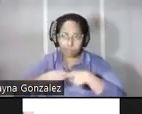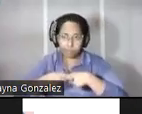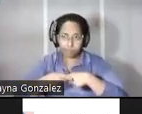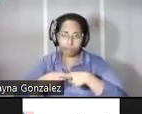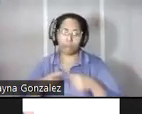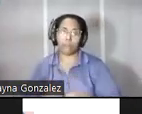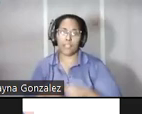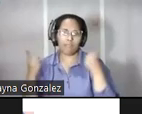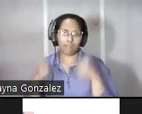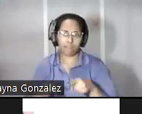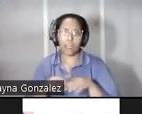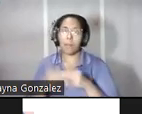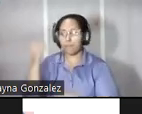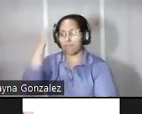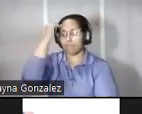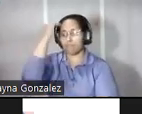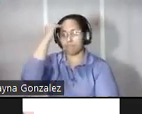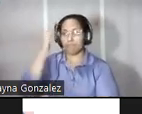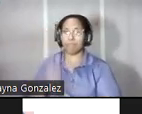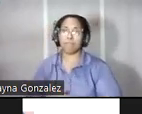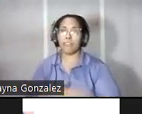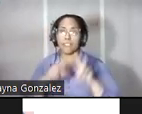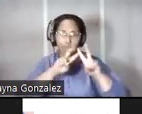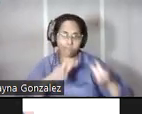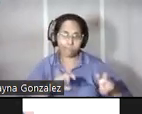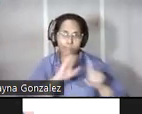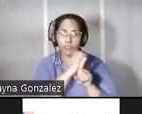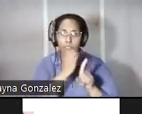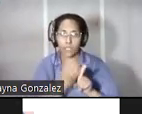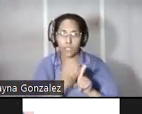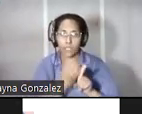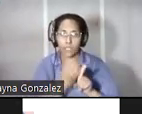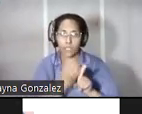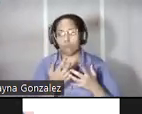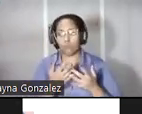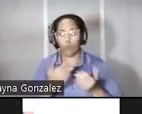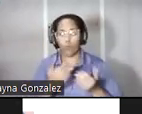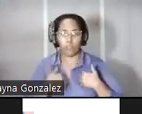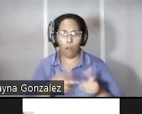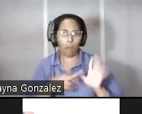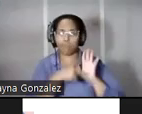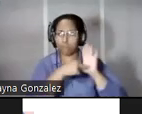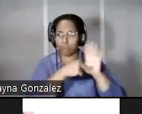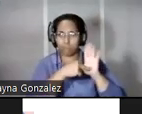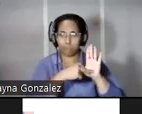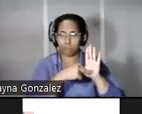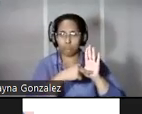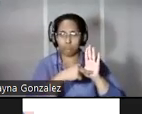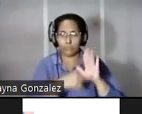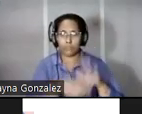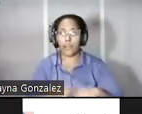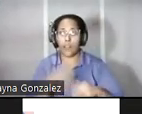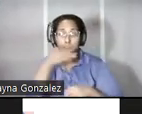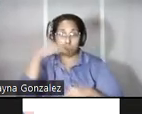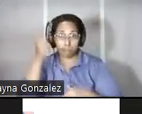conflictos provocarían al hacerse conscientes. Y es que el análisis de este caso, aunque no sea uno representativo de